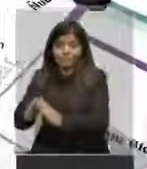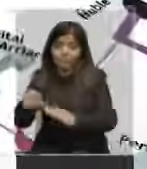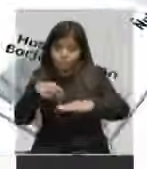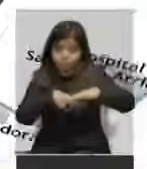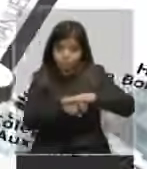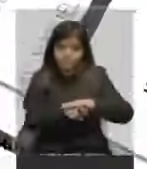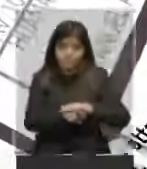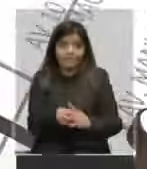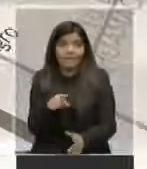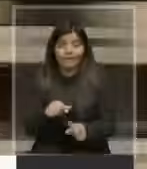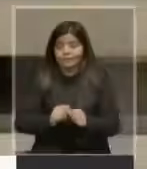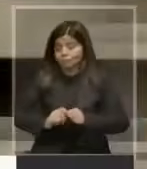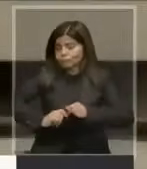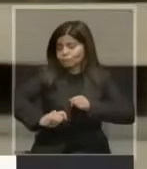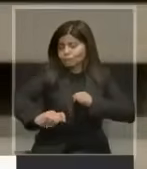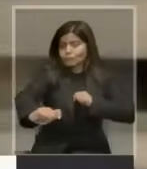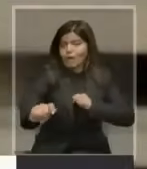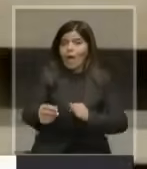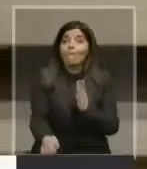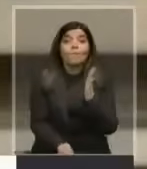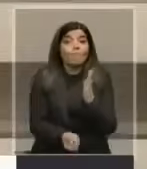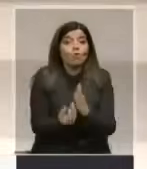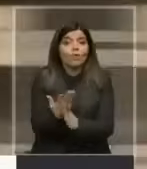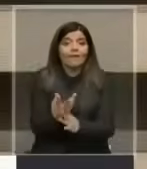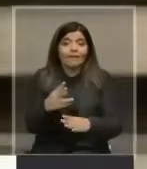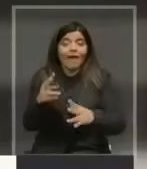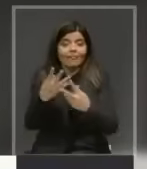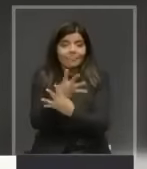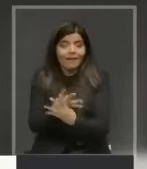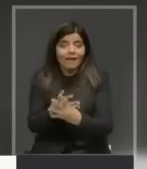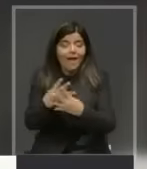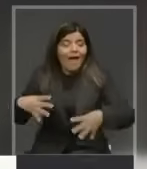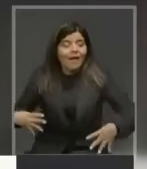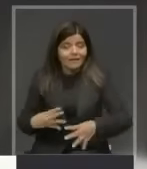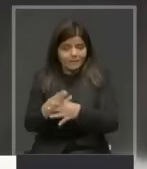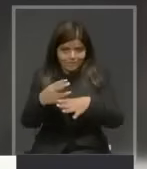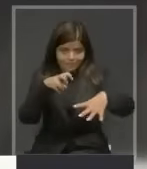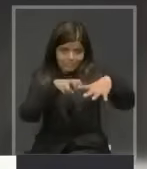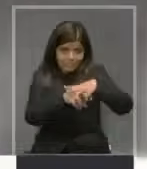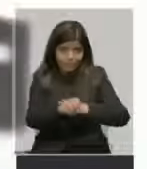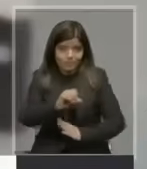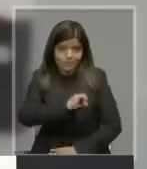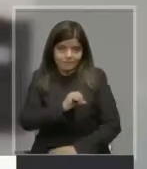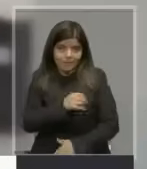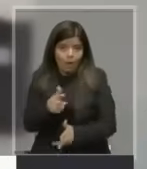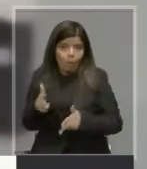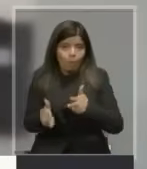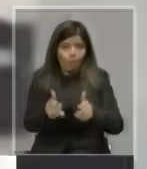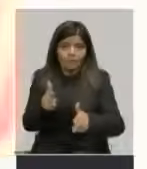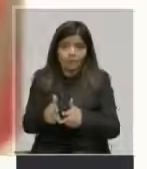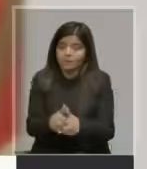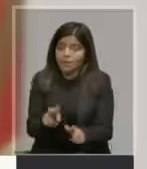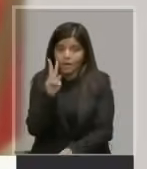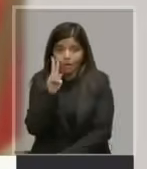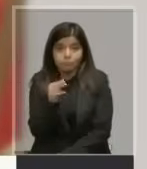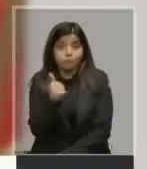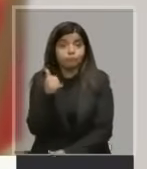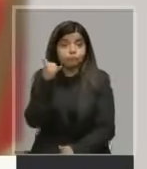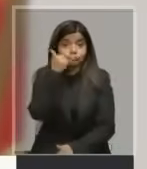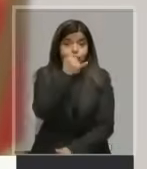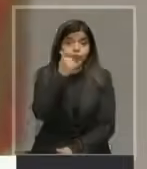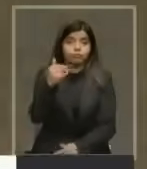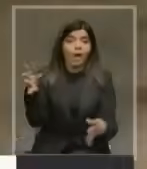Será la línea más moderna de la red de metro de Santiago, con los trenes más amplios, conducidos remotamente, con cámaras y aire